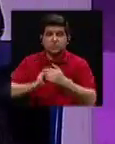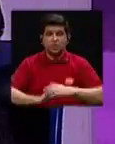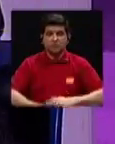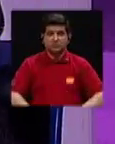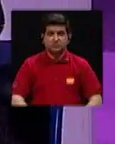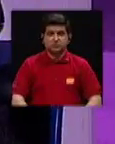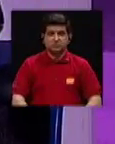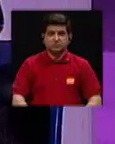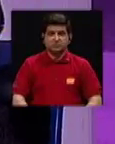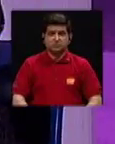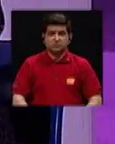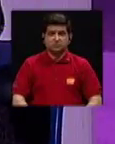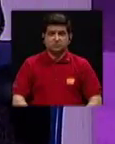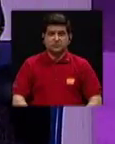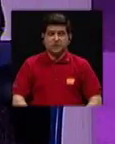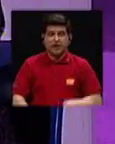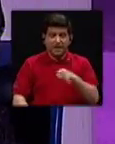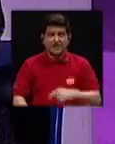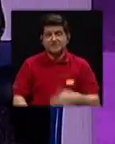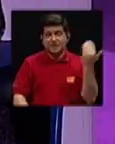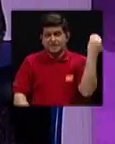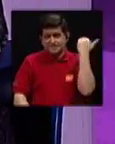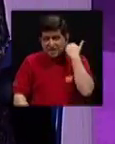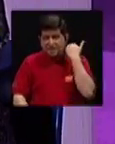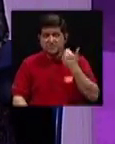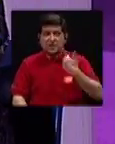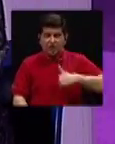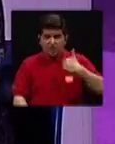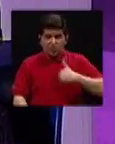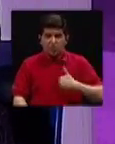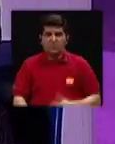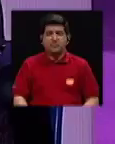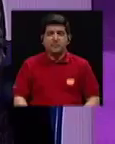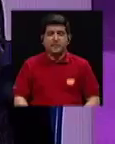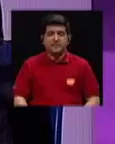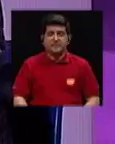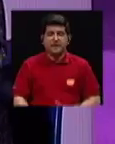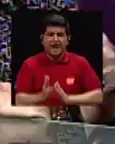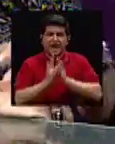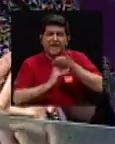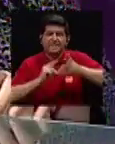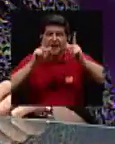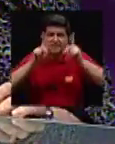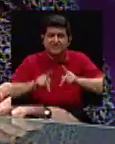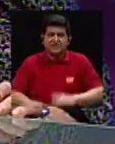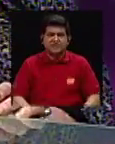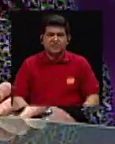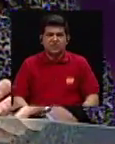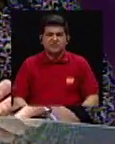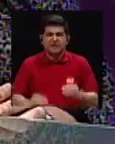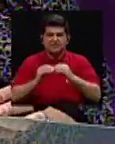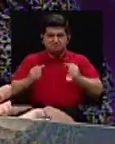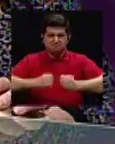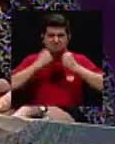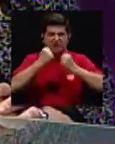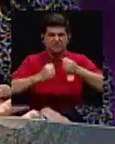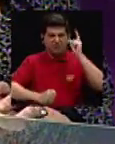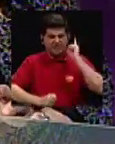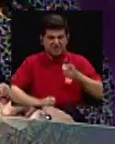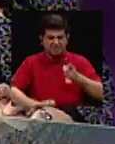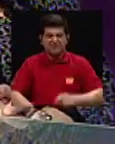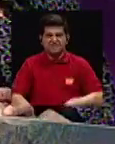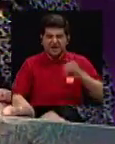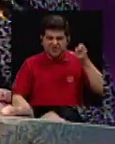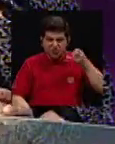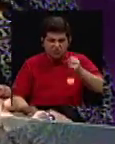ese discurso de la de la victimización de los hombres por parte de aquellos de Quienes emana